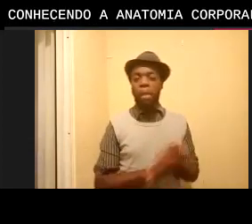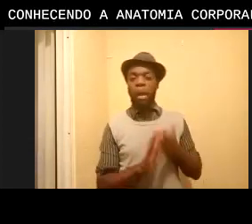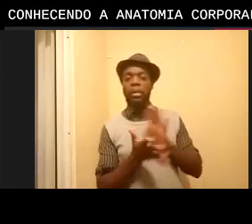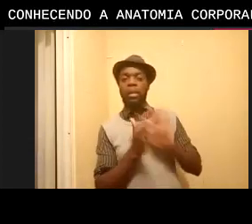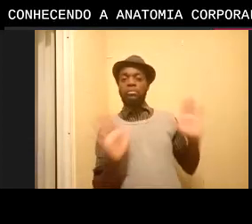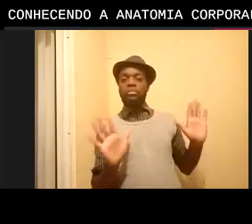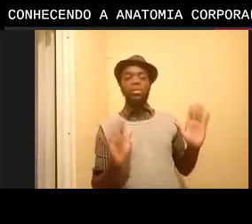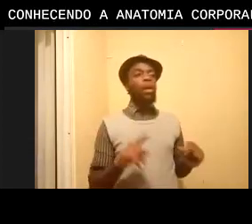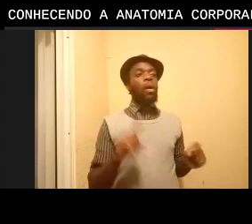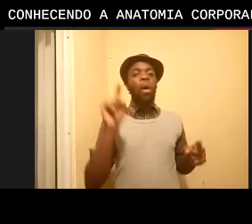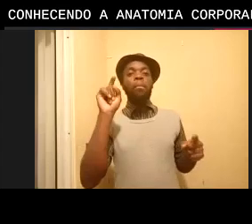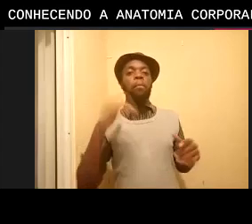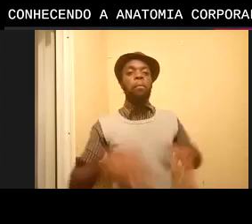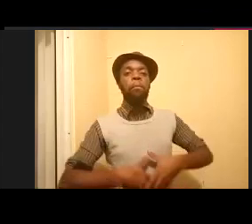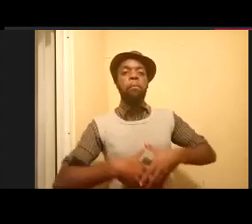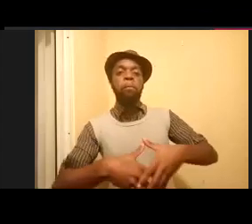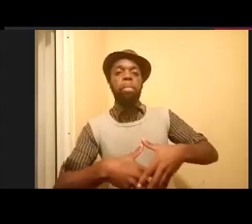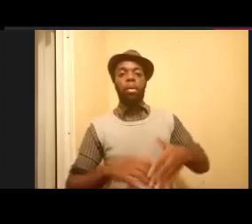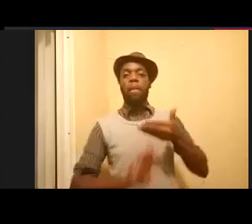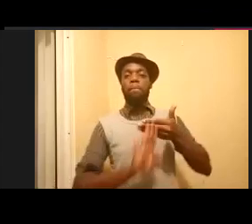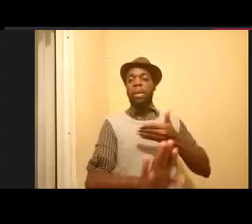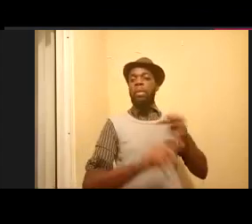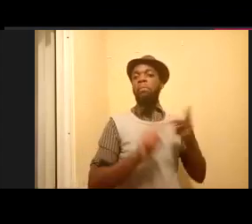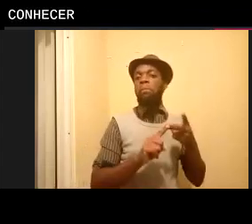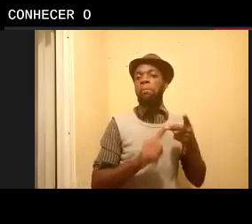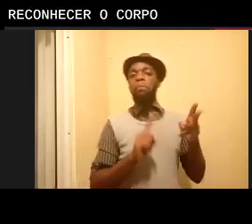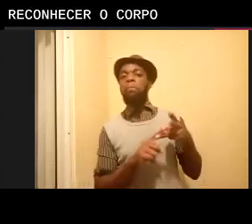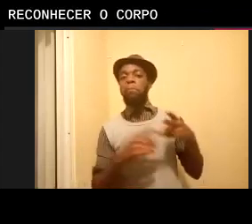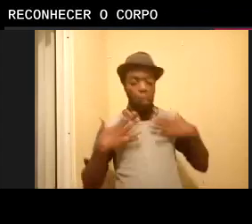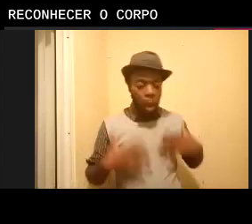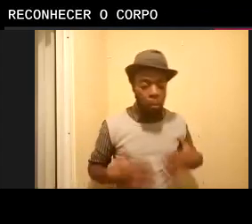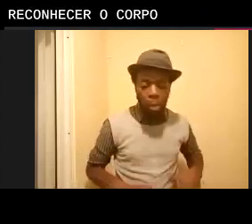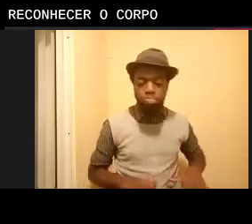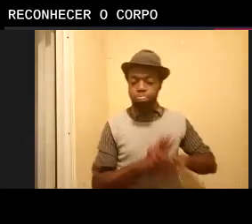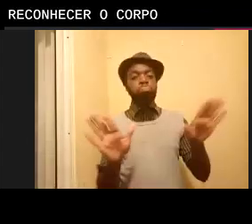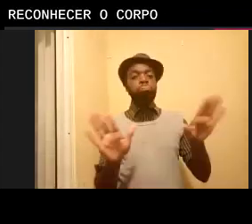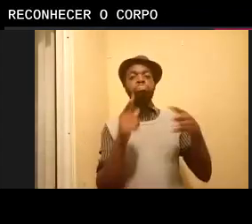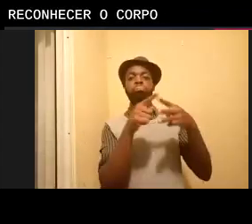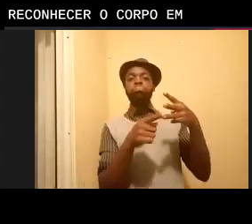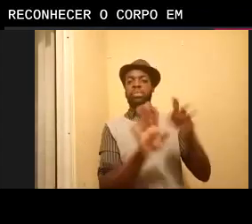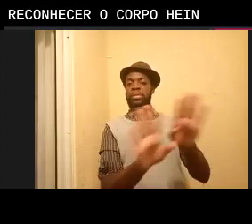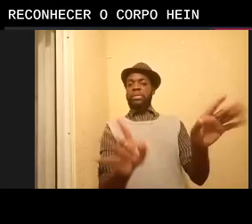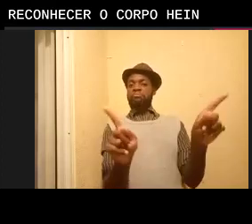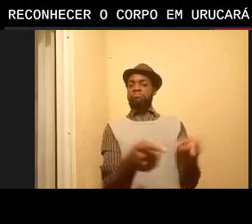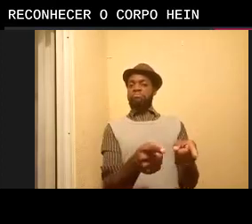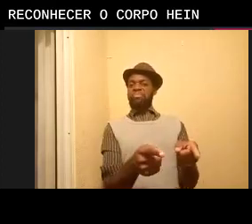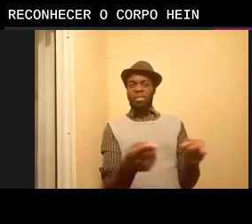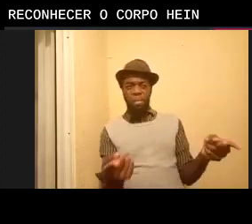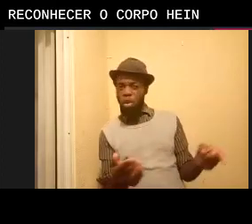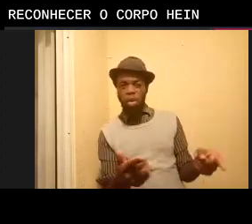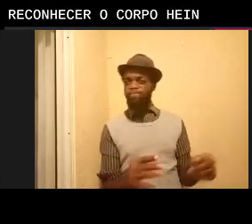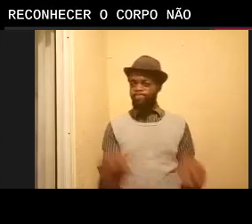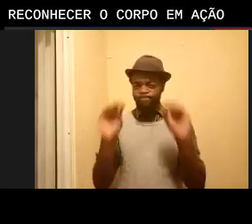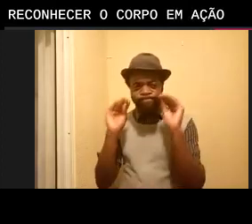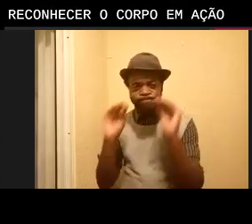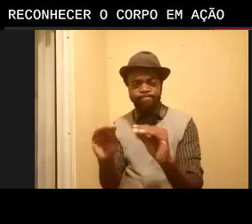embarazos, en conocer el cuerpo y hasta ahí, pero no en educar a los jóvenes